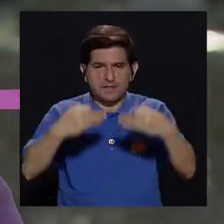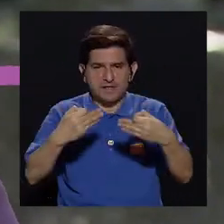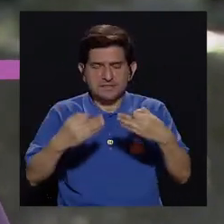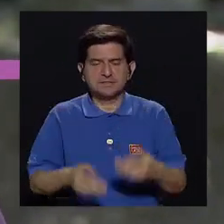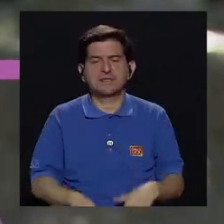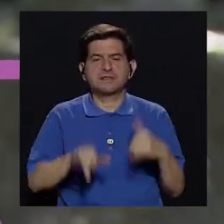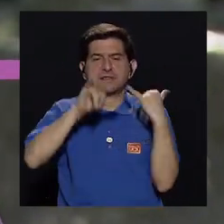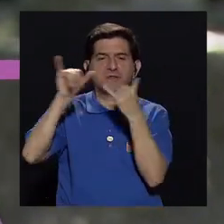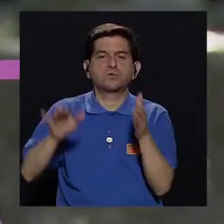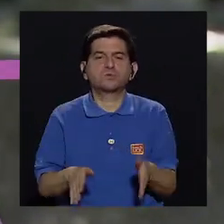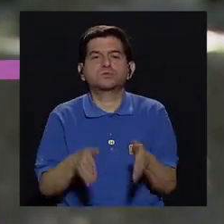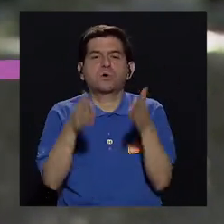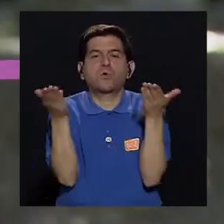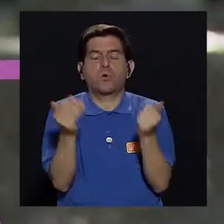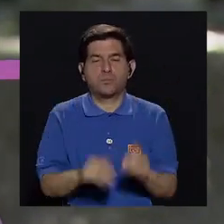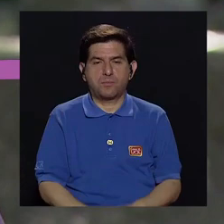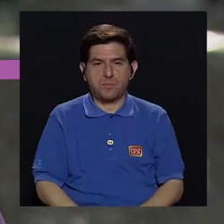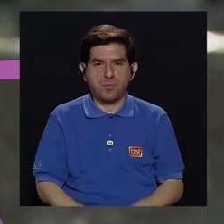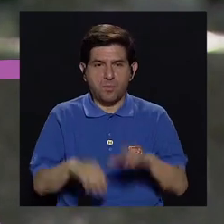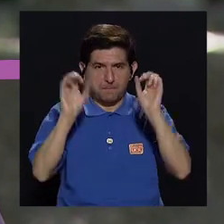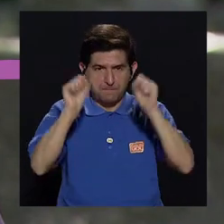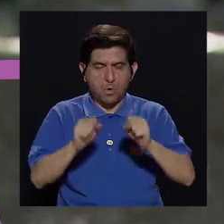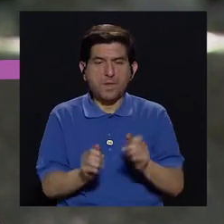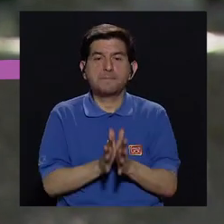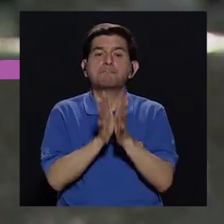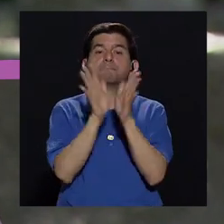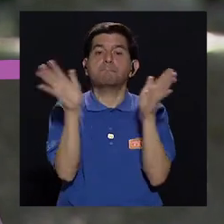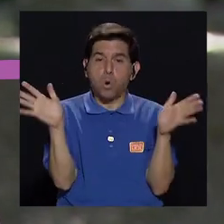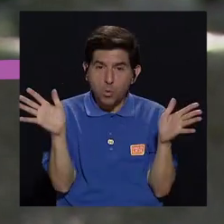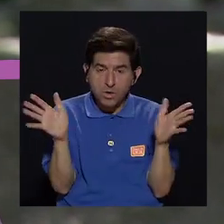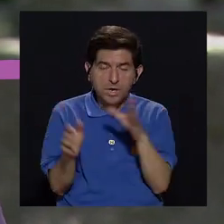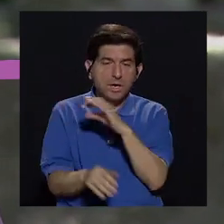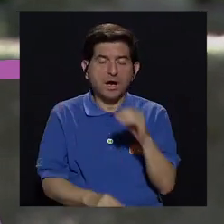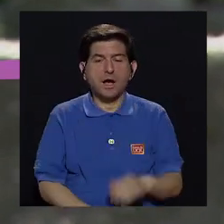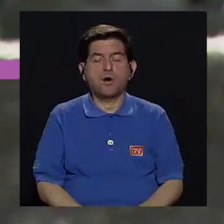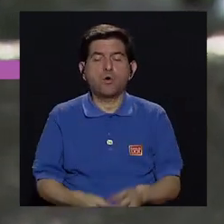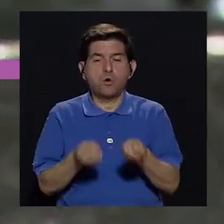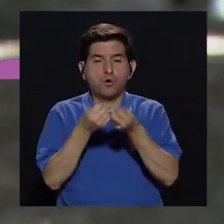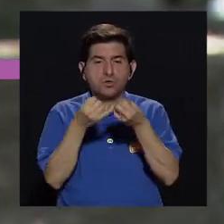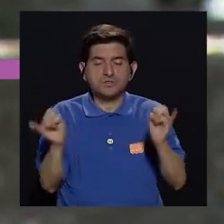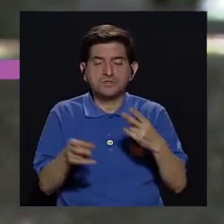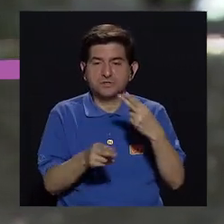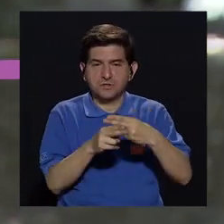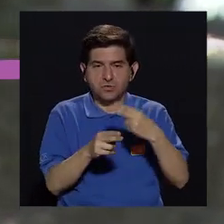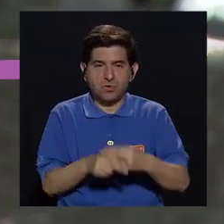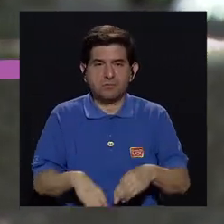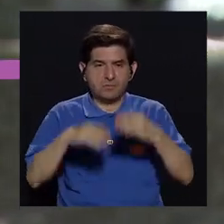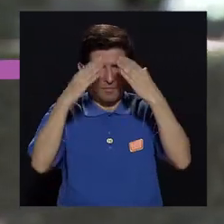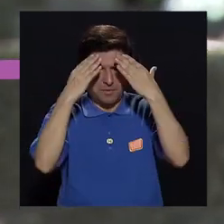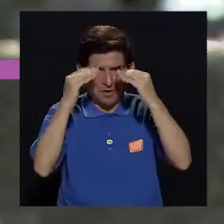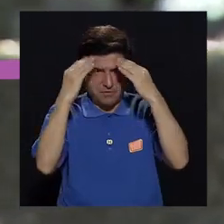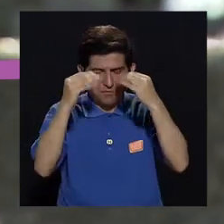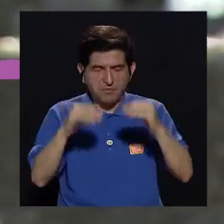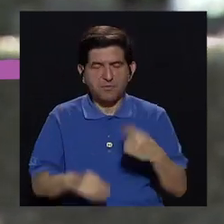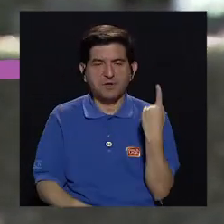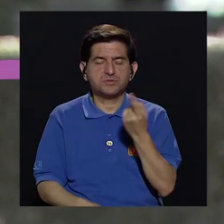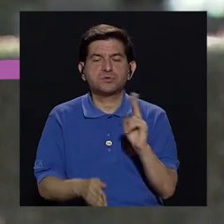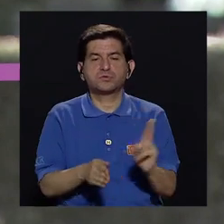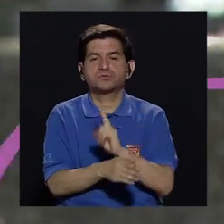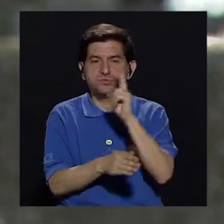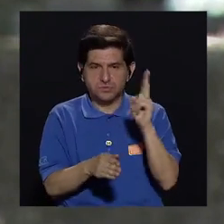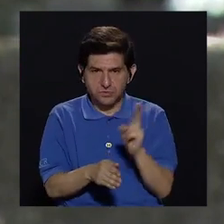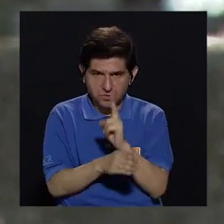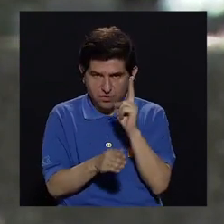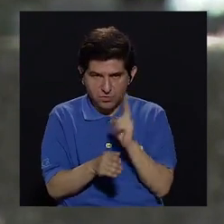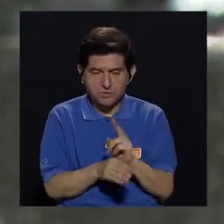cómo quiere denunciar. Uh-huh. Usted puede hacer una denuncia pública o una denuncia anónima, donde los datos van a ser utilizados